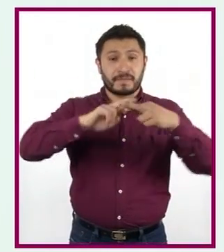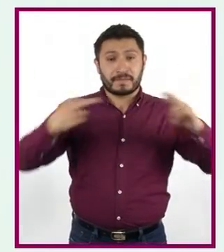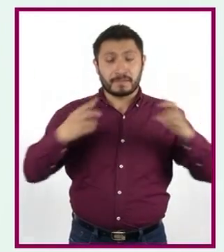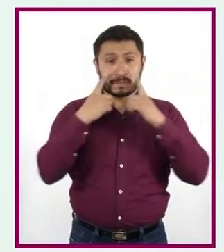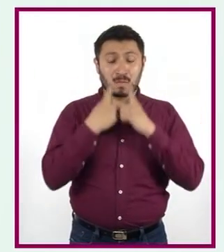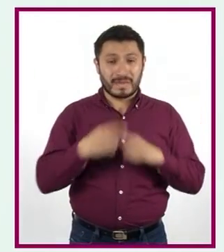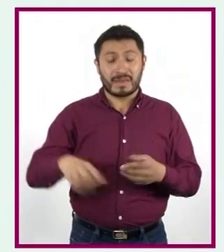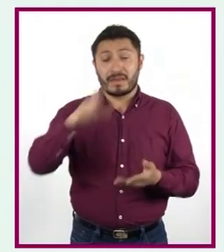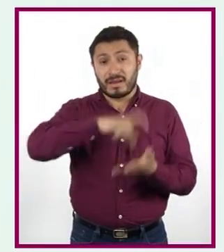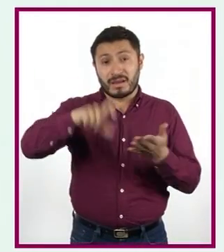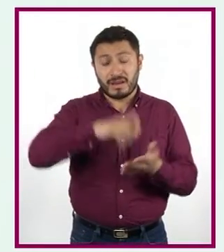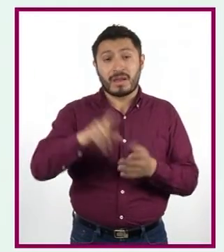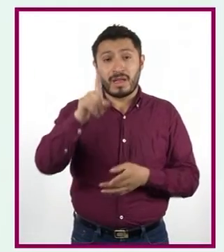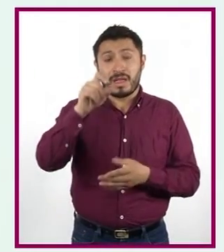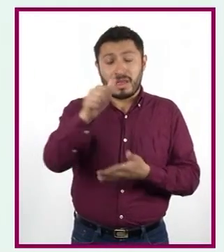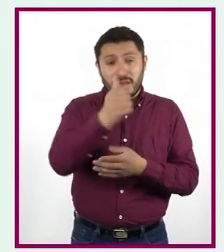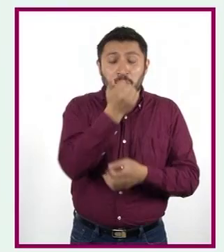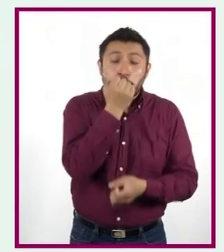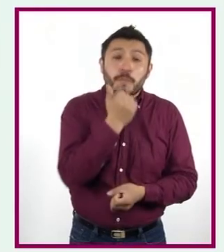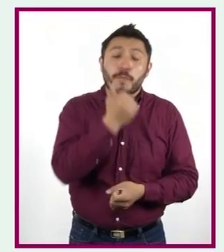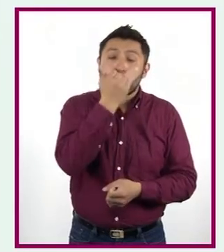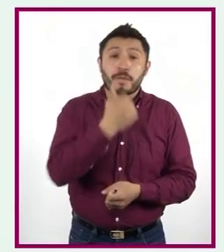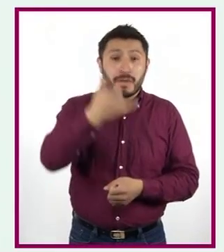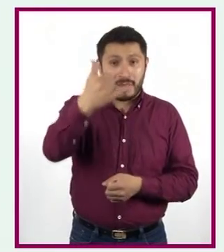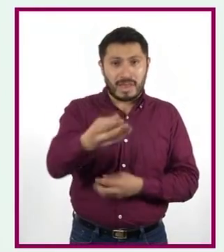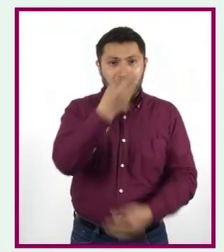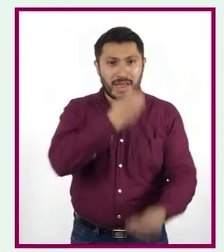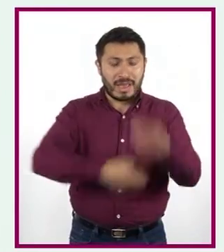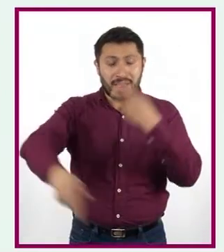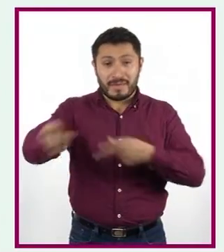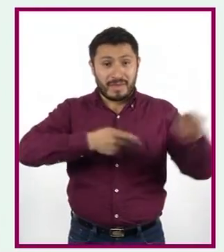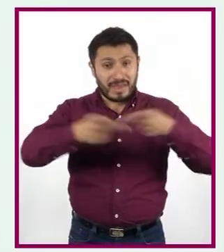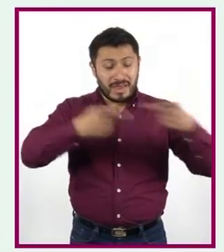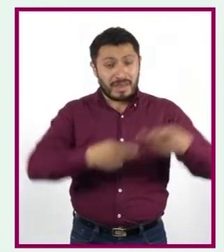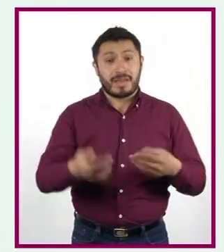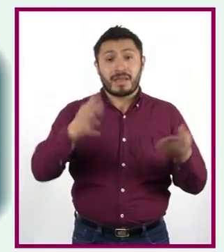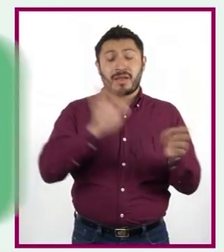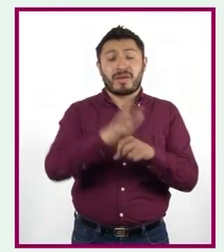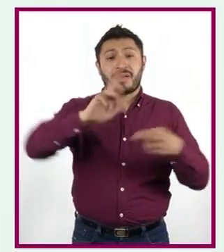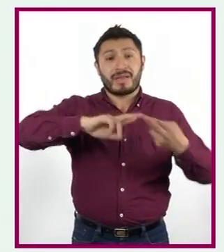entre el consumo de bebidas azucaradas y alimentos procesados